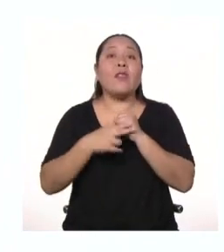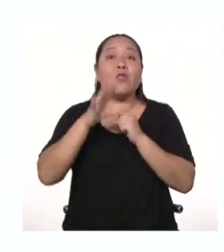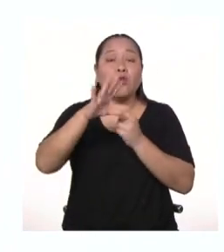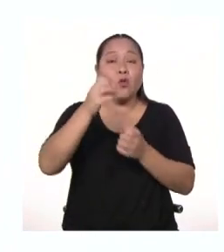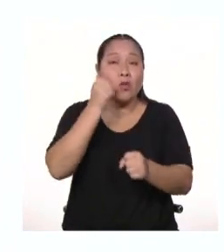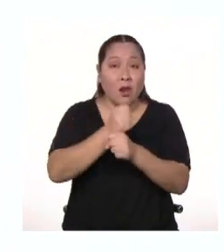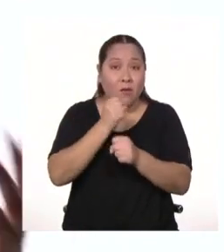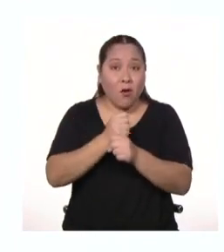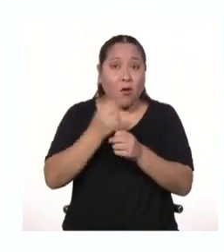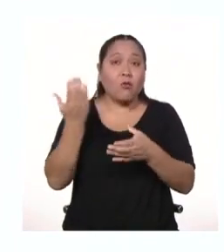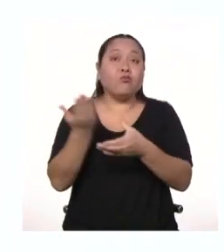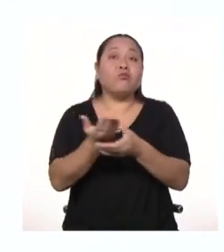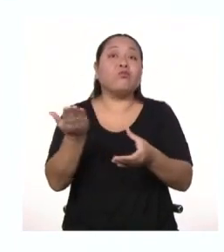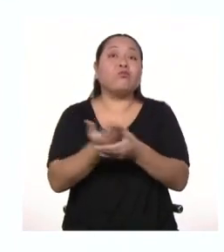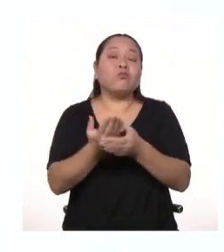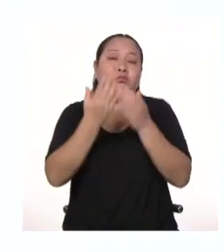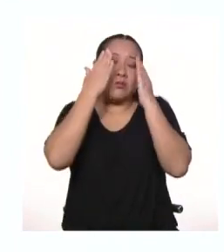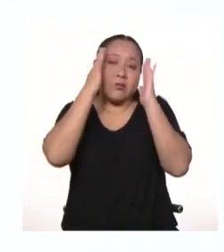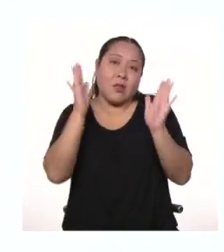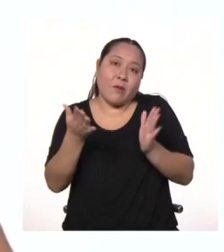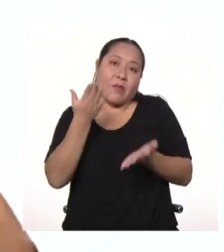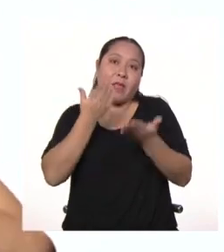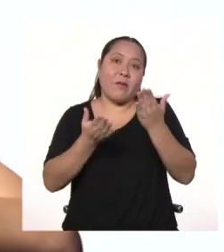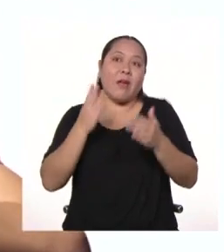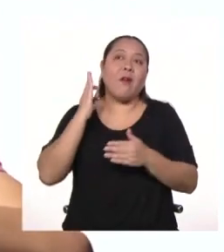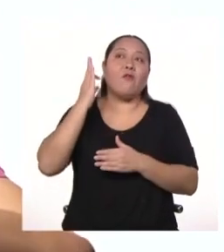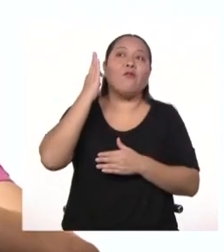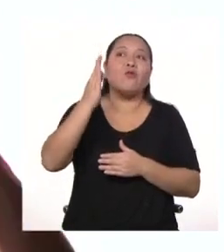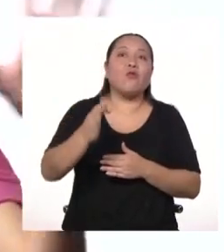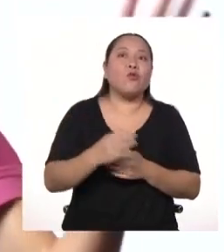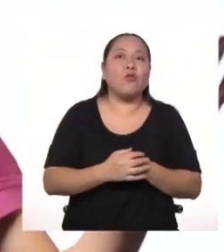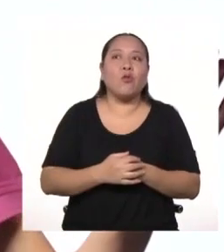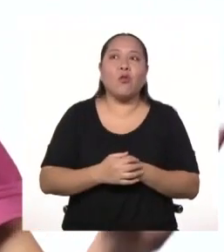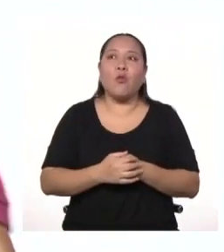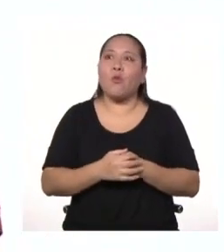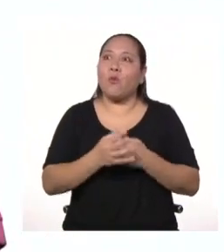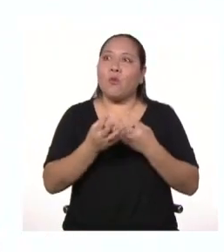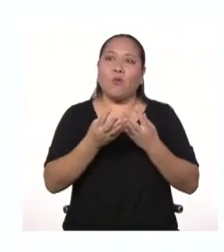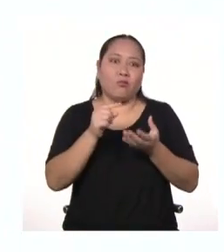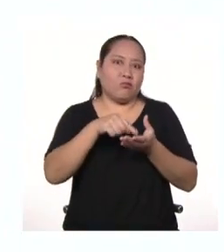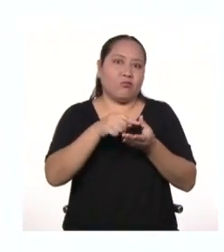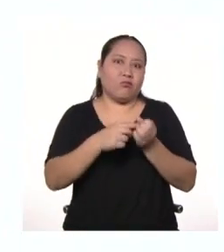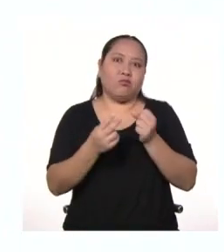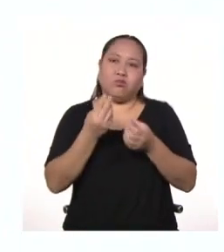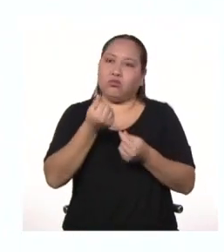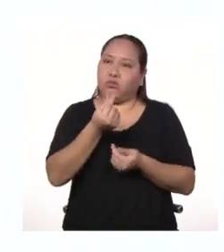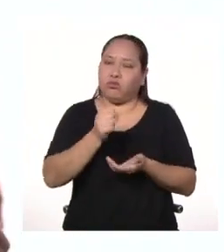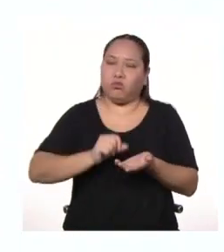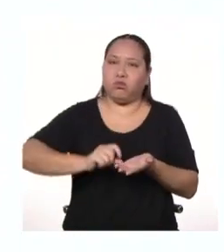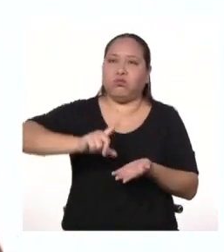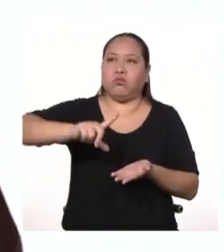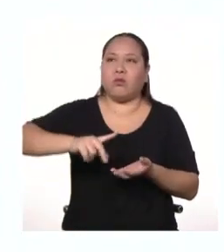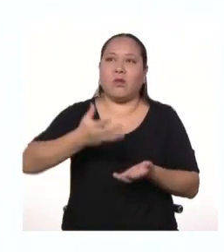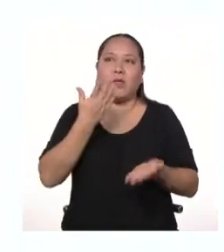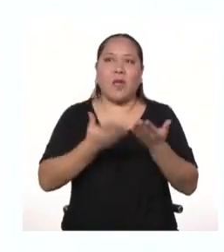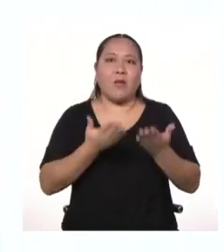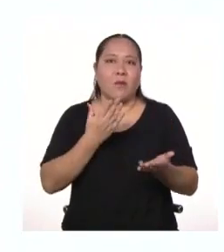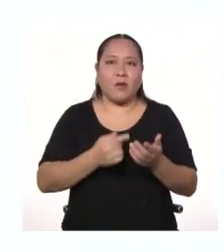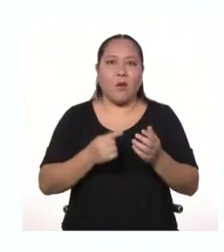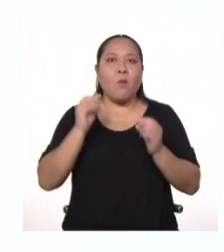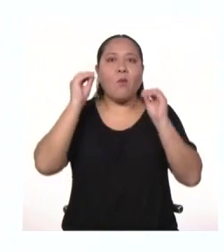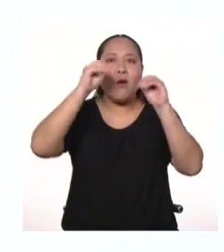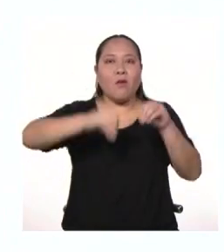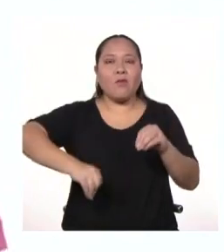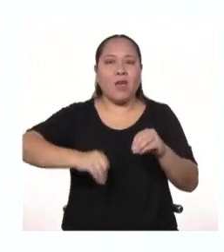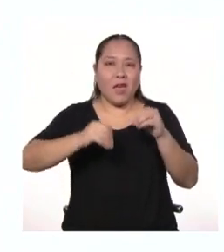su portafolio. Quién sabe, más adelante valen muchísimo. E incluso podrían poner nuestros rostros